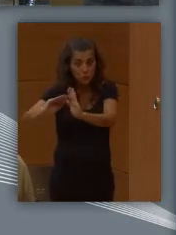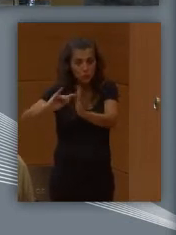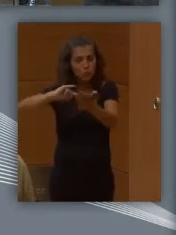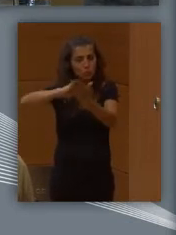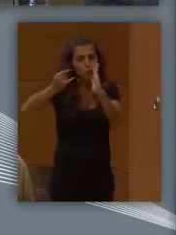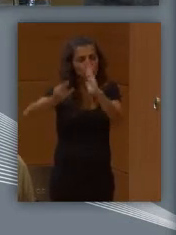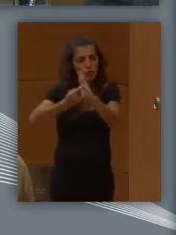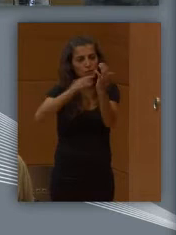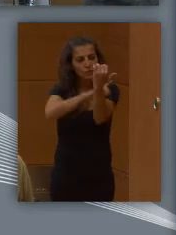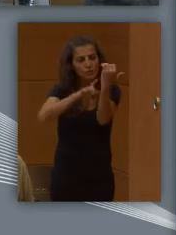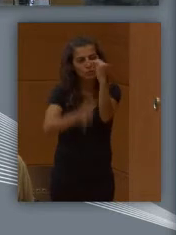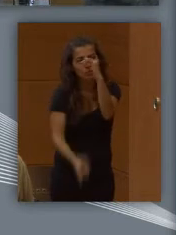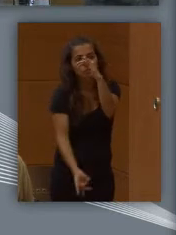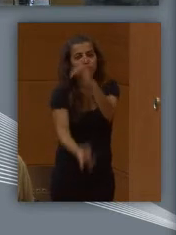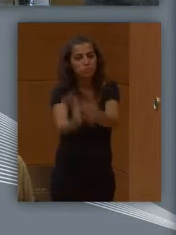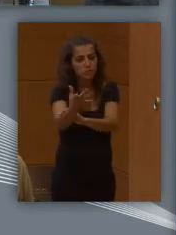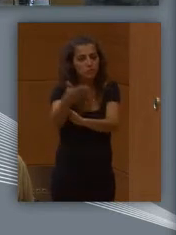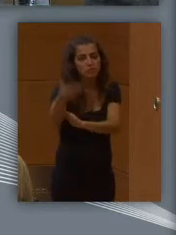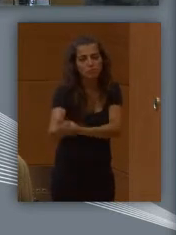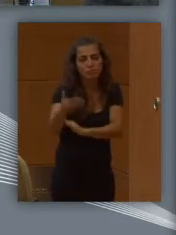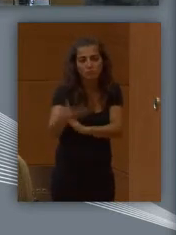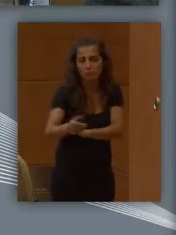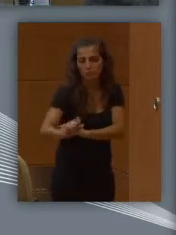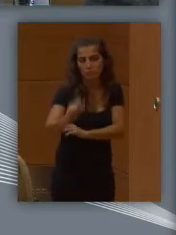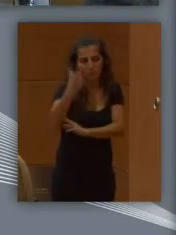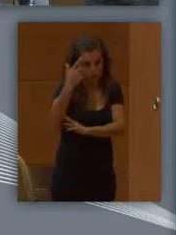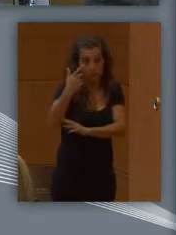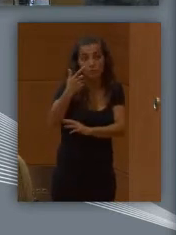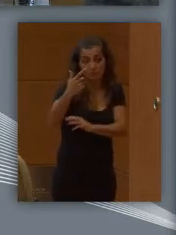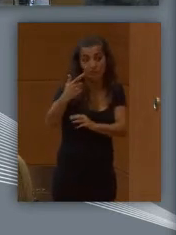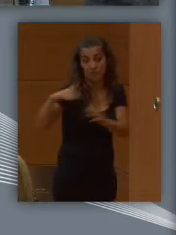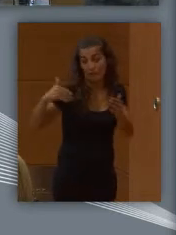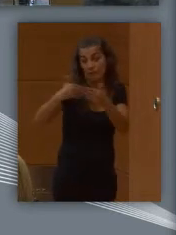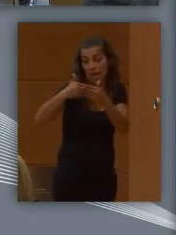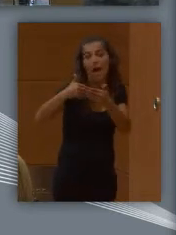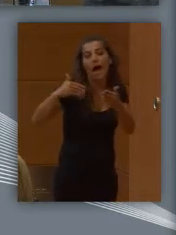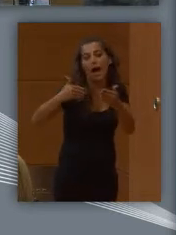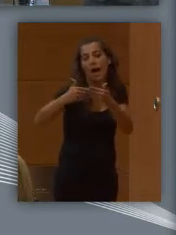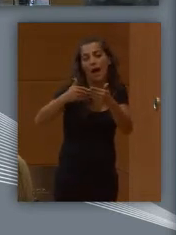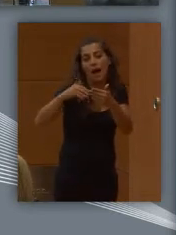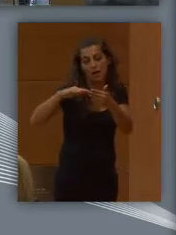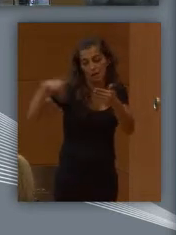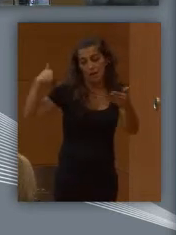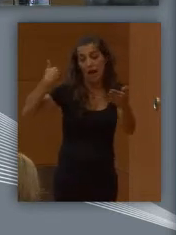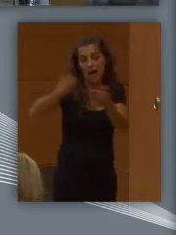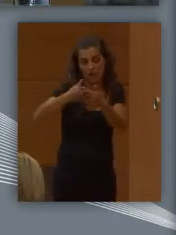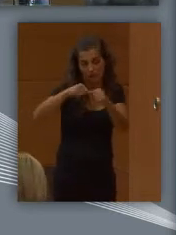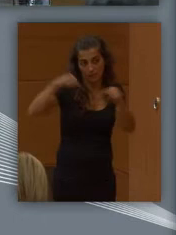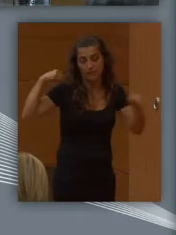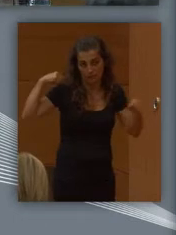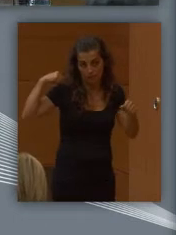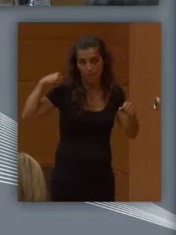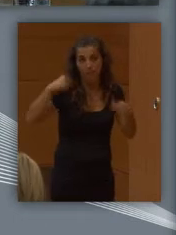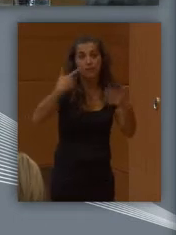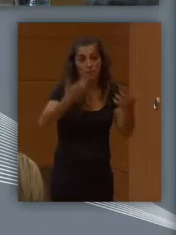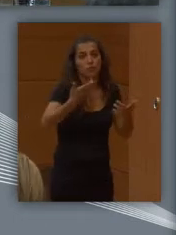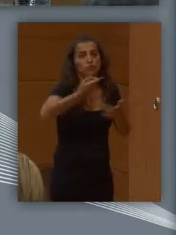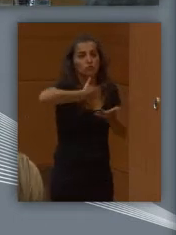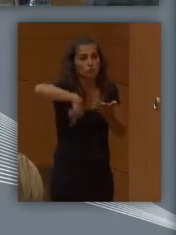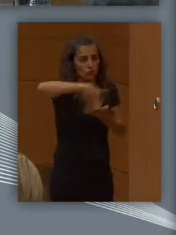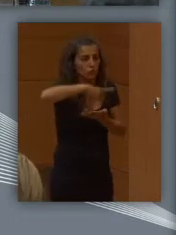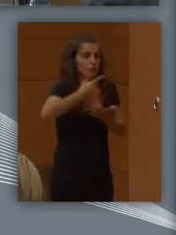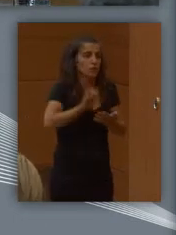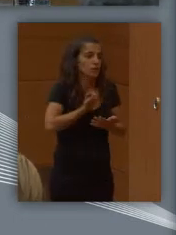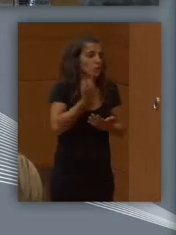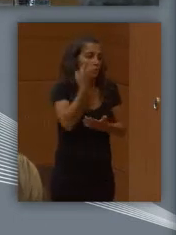gracias a él pues todos hemos utilizado, y que desde luego llega hasta nuestros días, todos tenemos en nuestra casa al final un PC, un portátil con